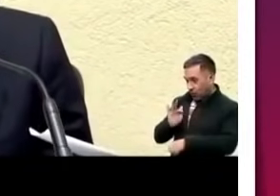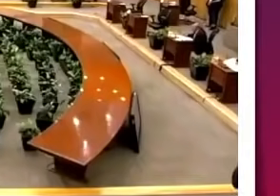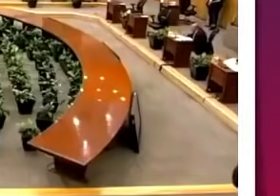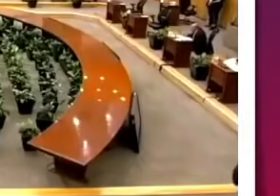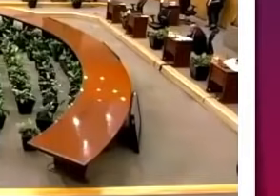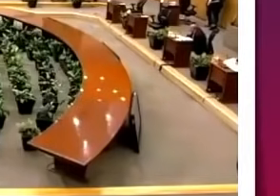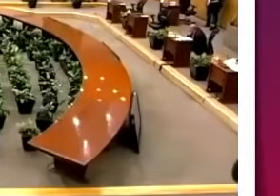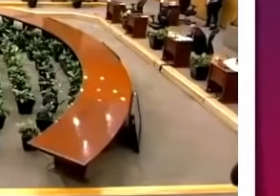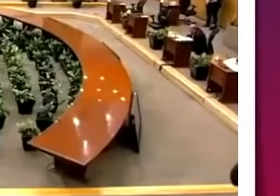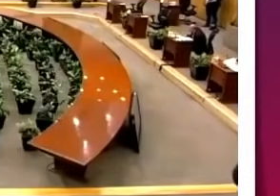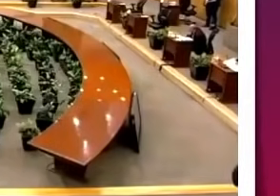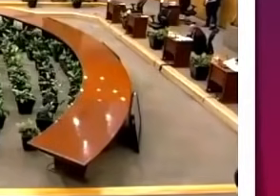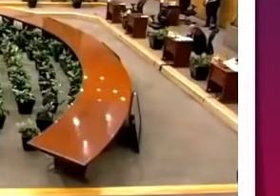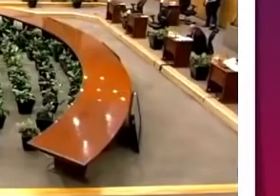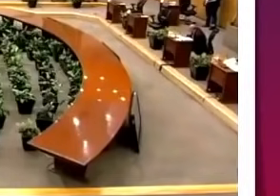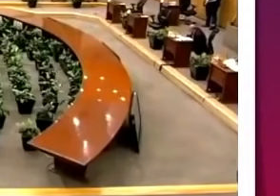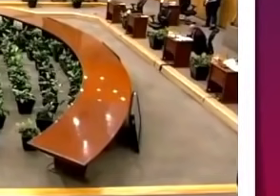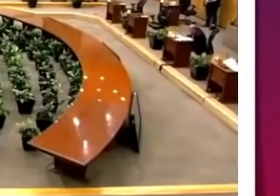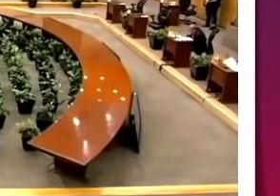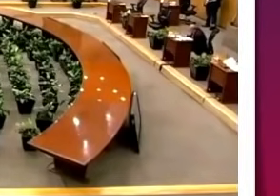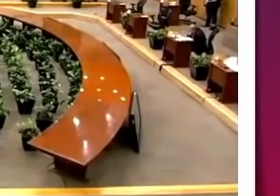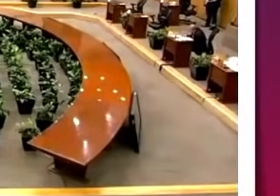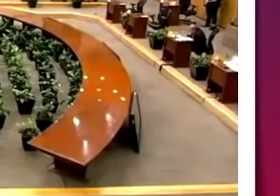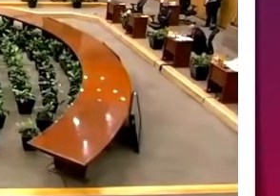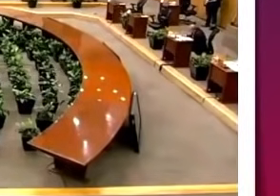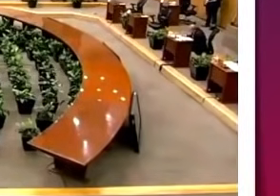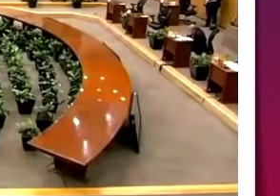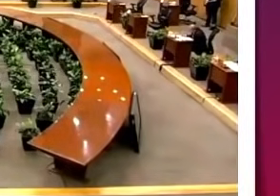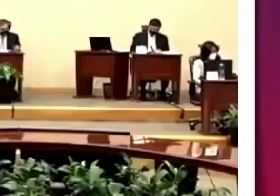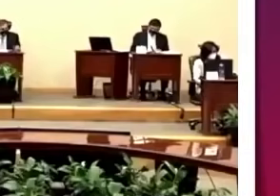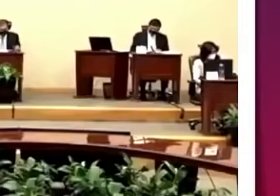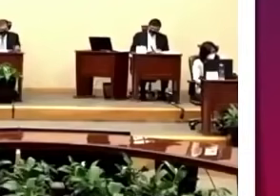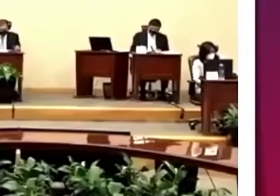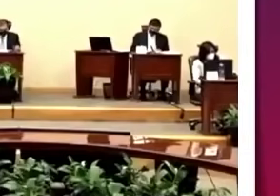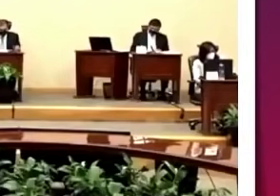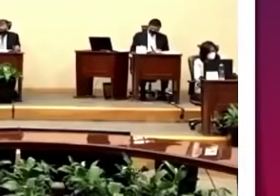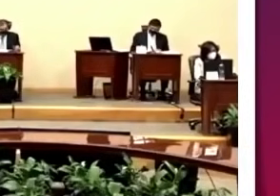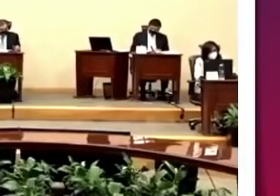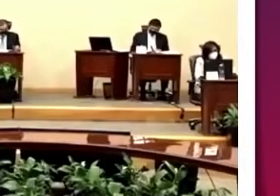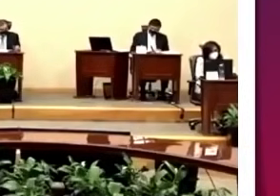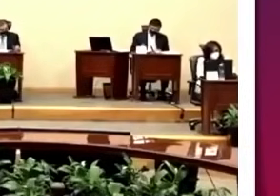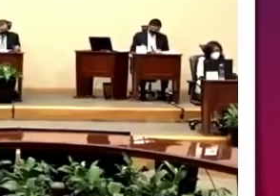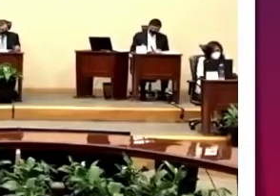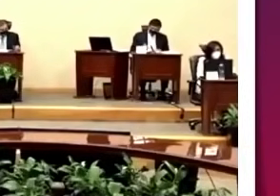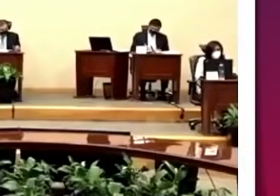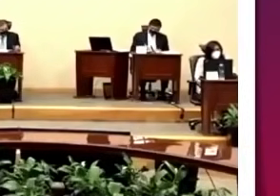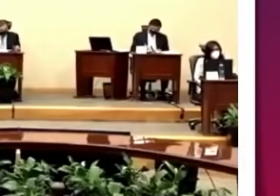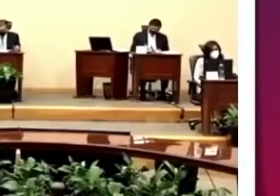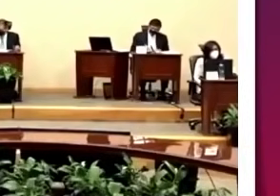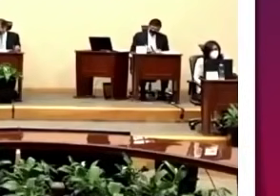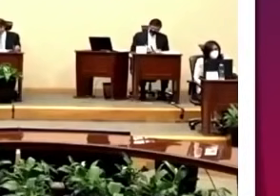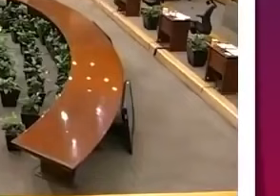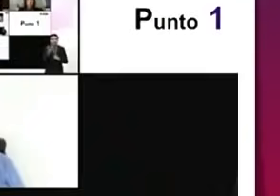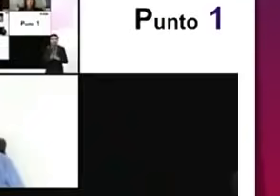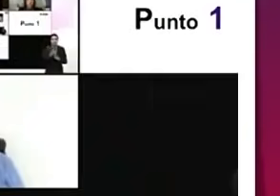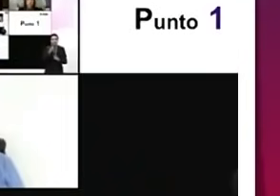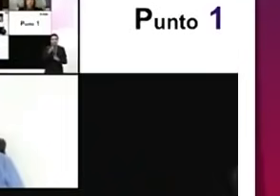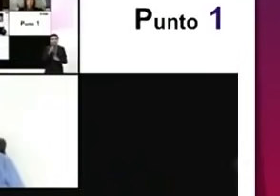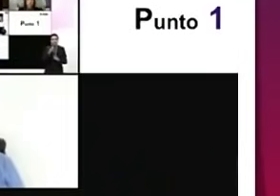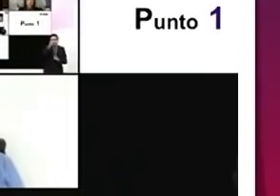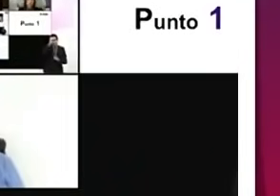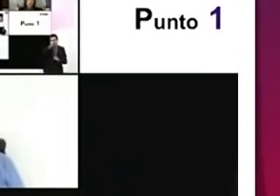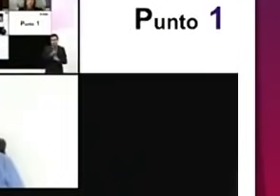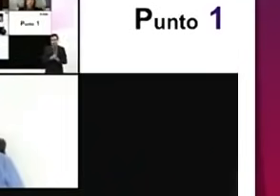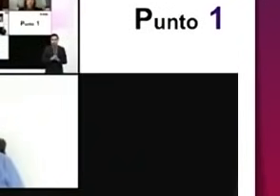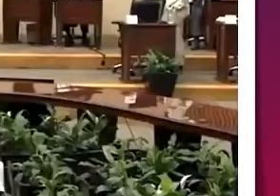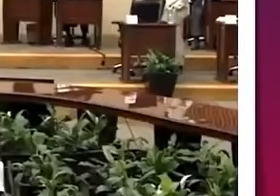Ciudadano 73, Encuentro Social 55 y PRD 42.